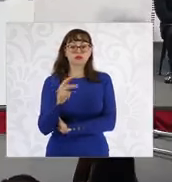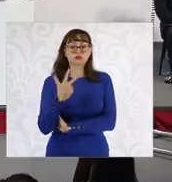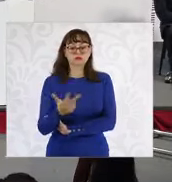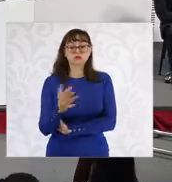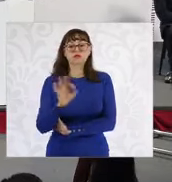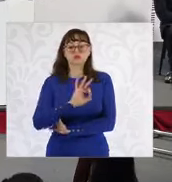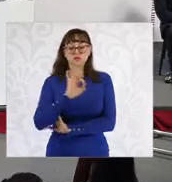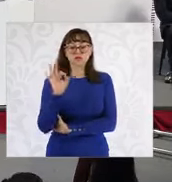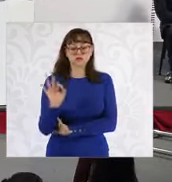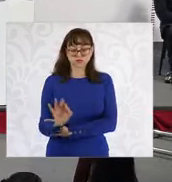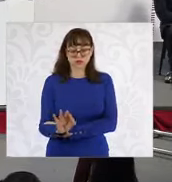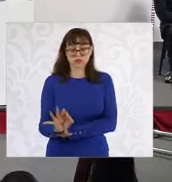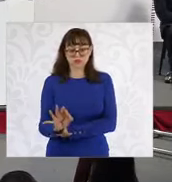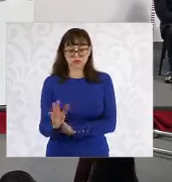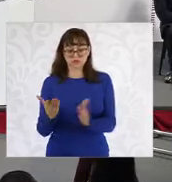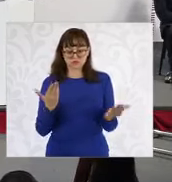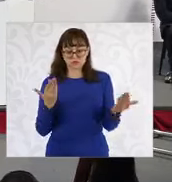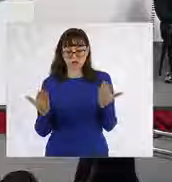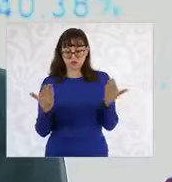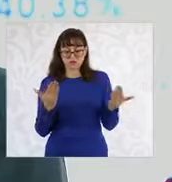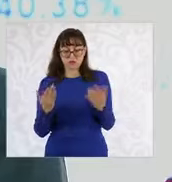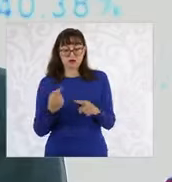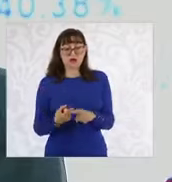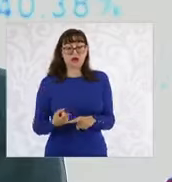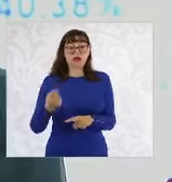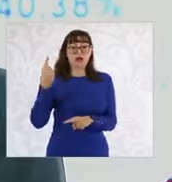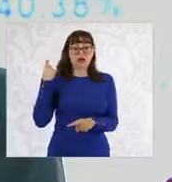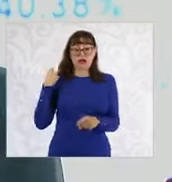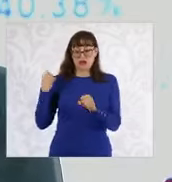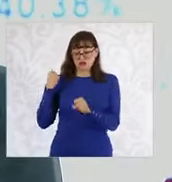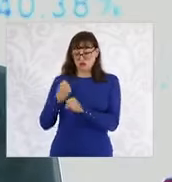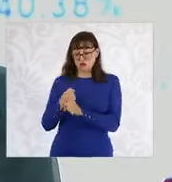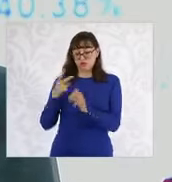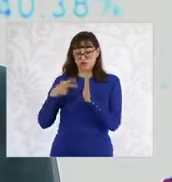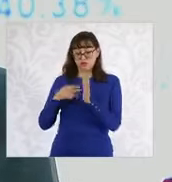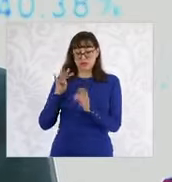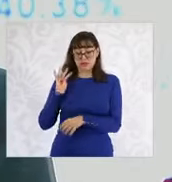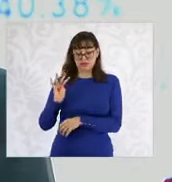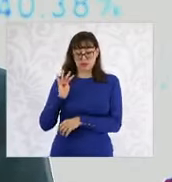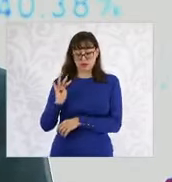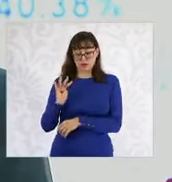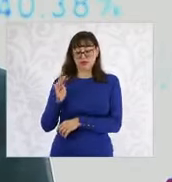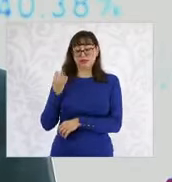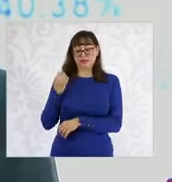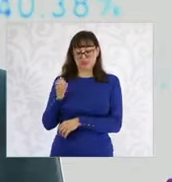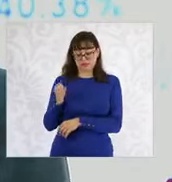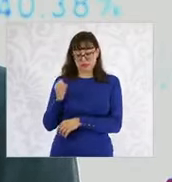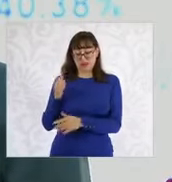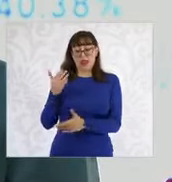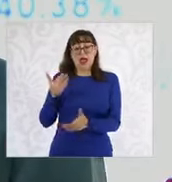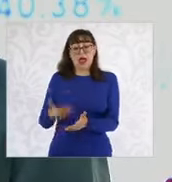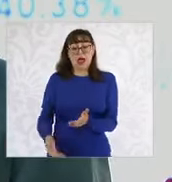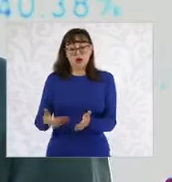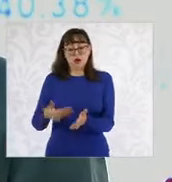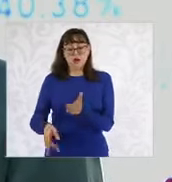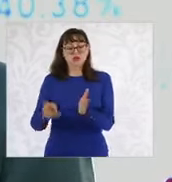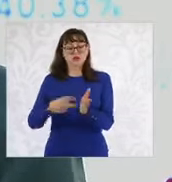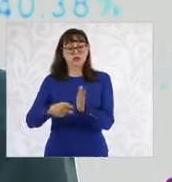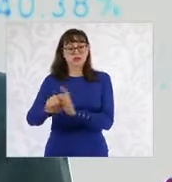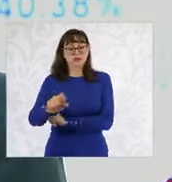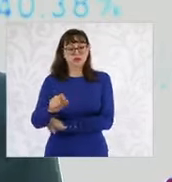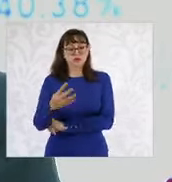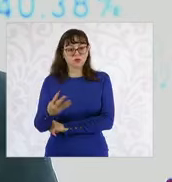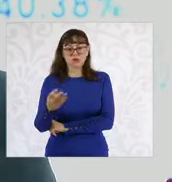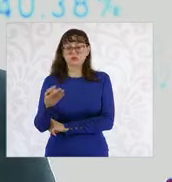40.38% entre el punto más alto de febrero de 2019 y el punto más bajo, que es septiembre